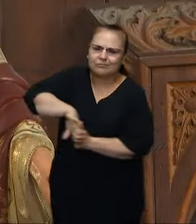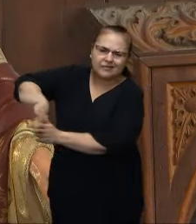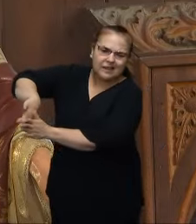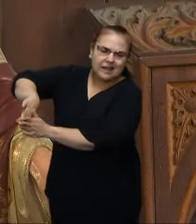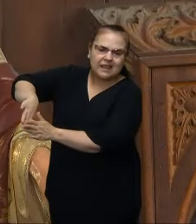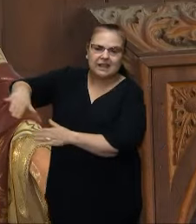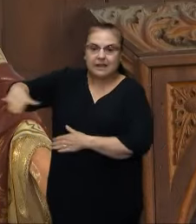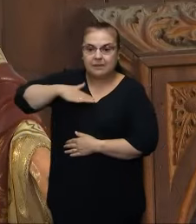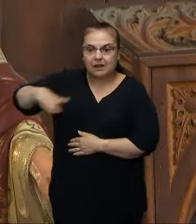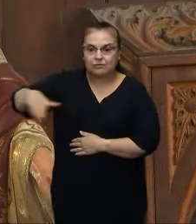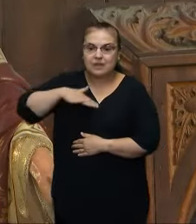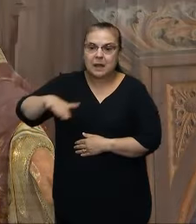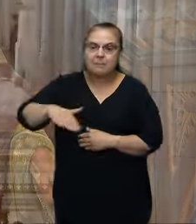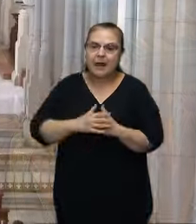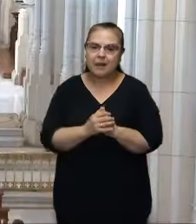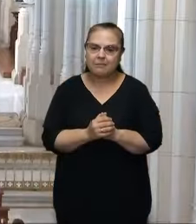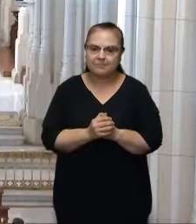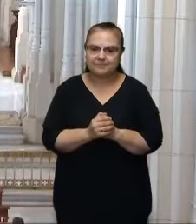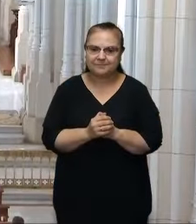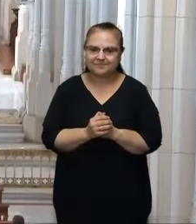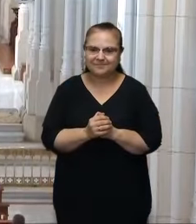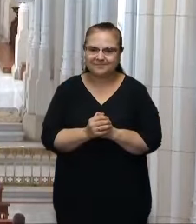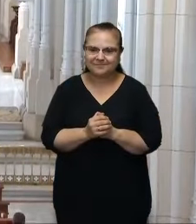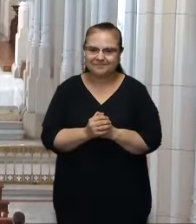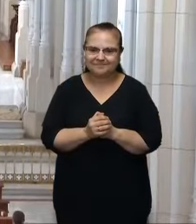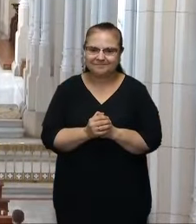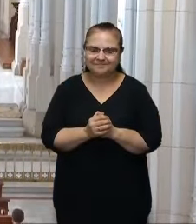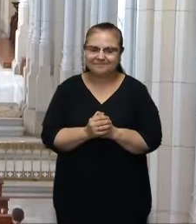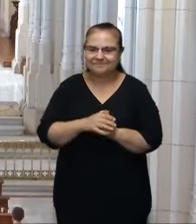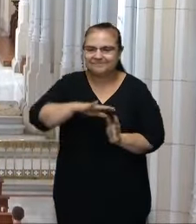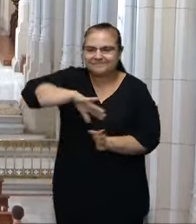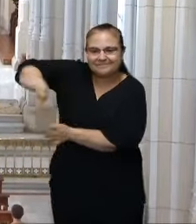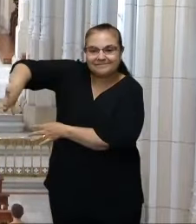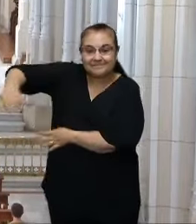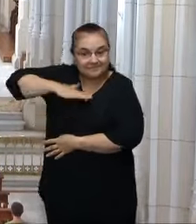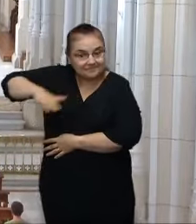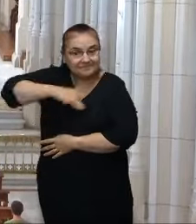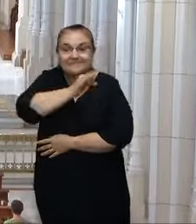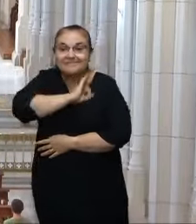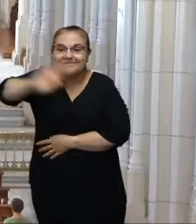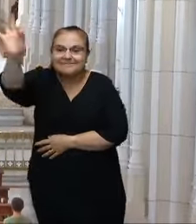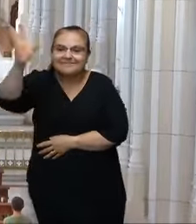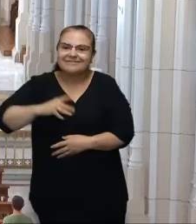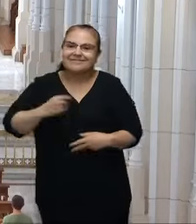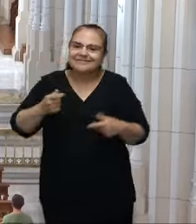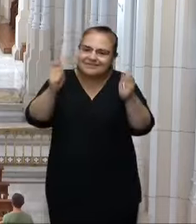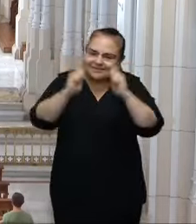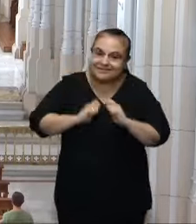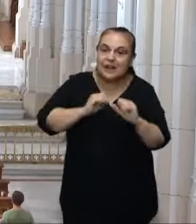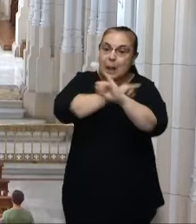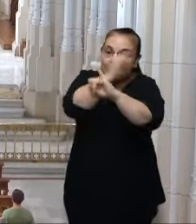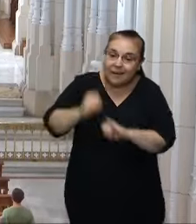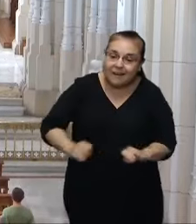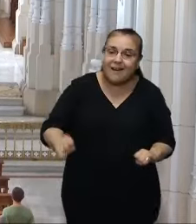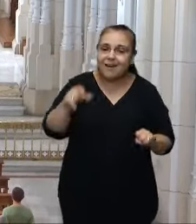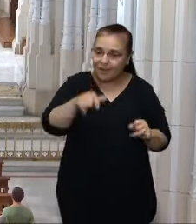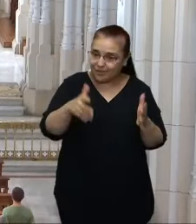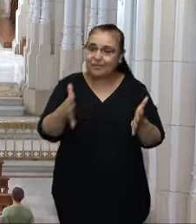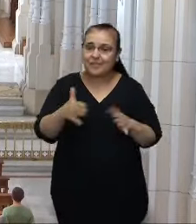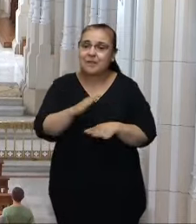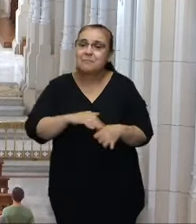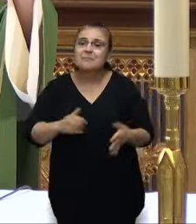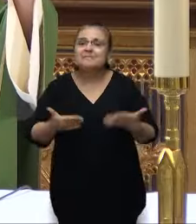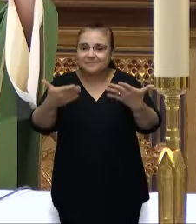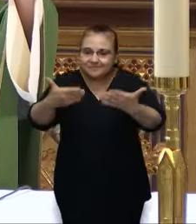tentación y líbranos del mal Líbranos de todos los males señor y concédenos la paz en nuestros